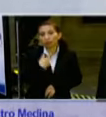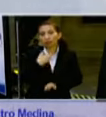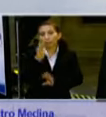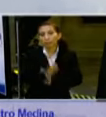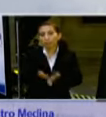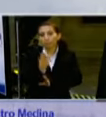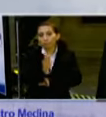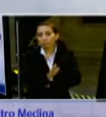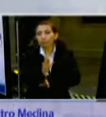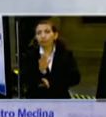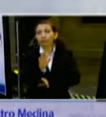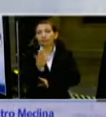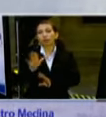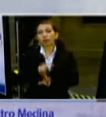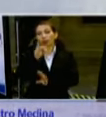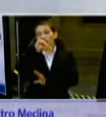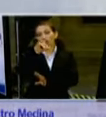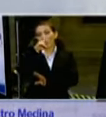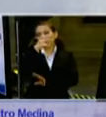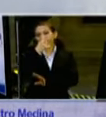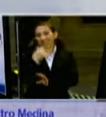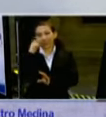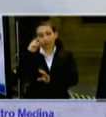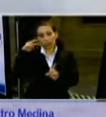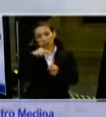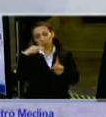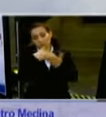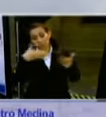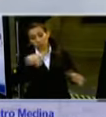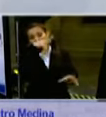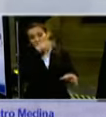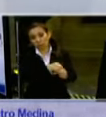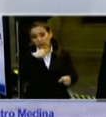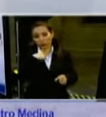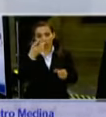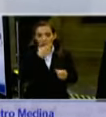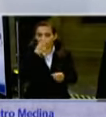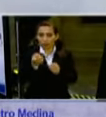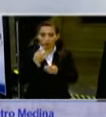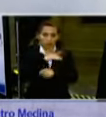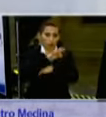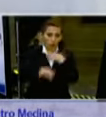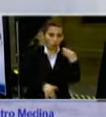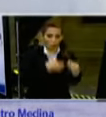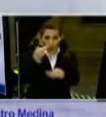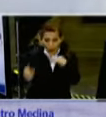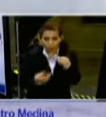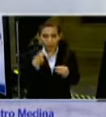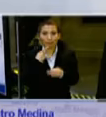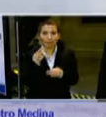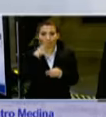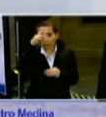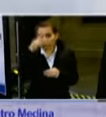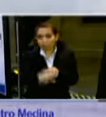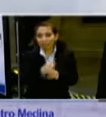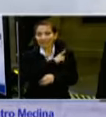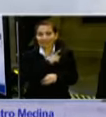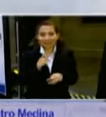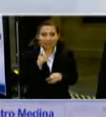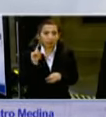digamos, Jorge acaba de dar una visión muy completa que suscribo prácticamente toda de la política exterior de México, lo que debe